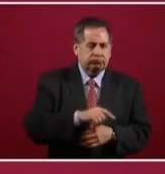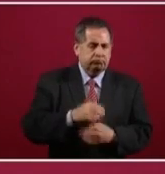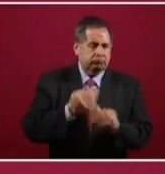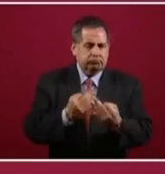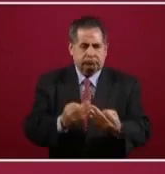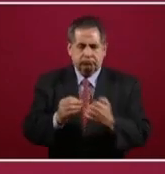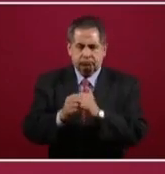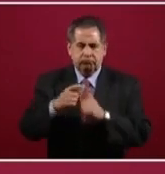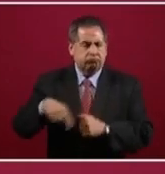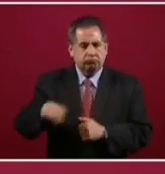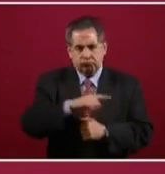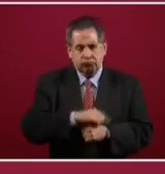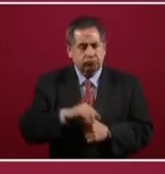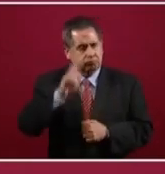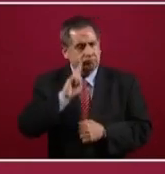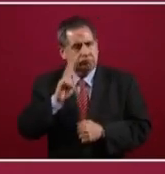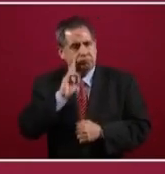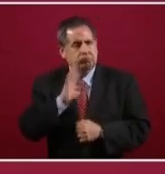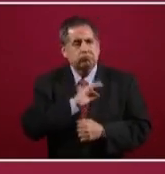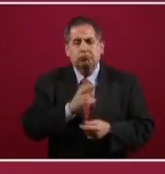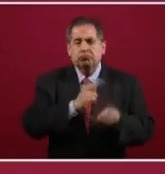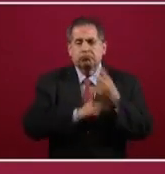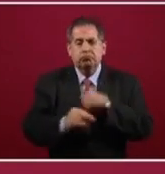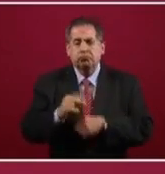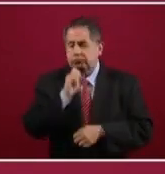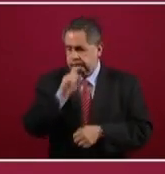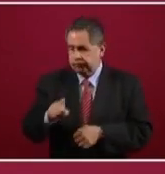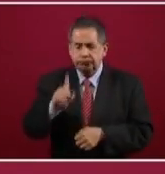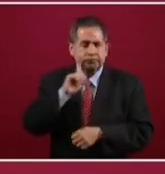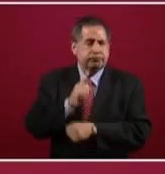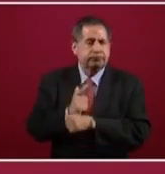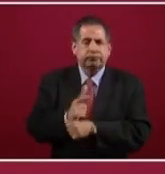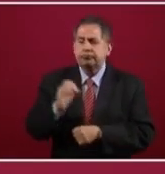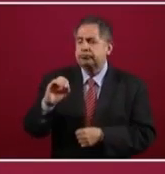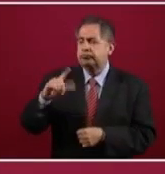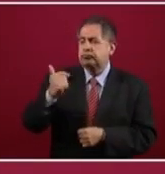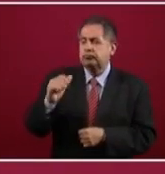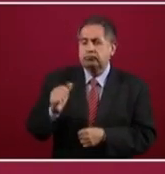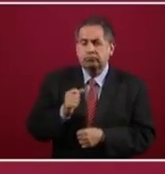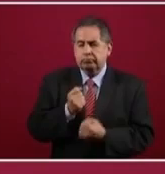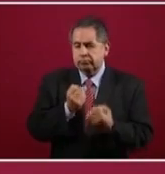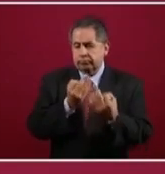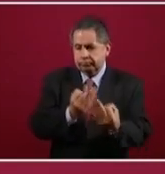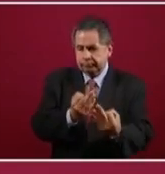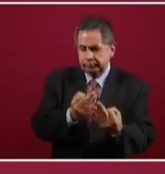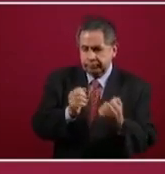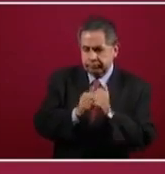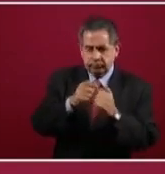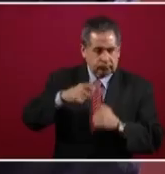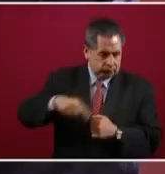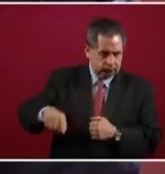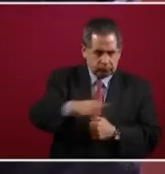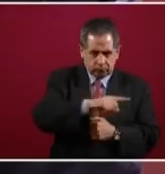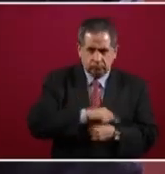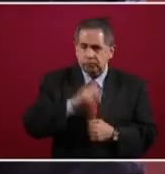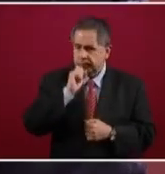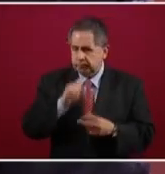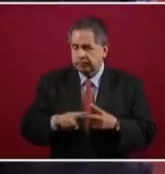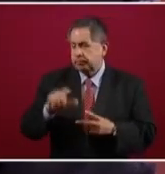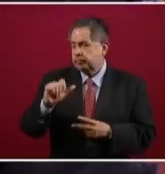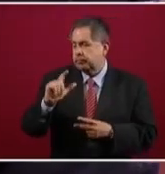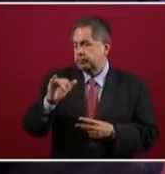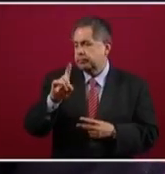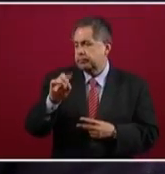con ustedes y que venga la licenciada Olga Sánchez Cordero, que venga Alejandro